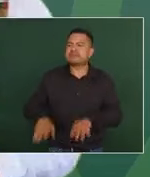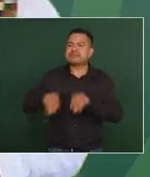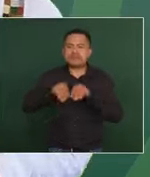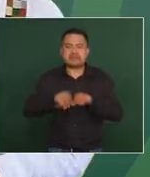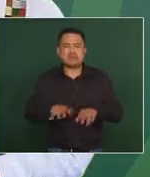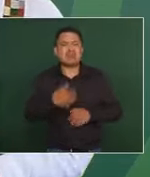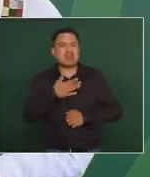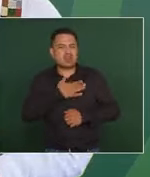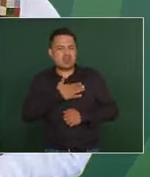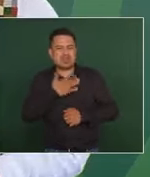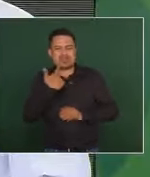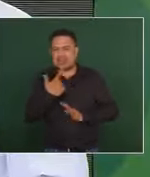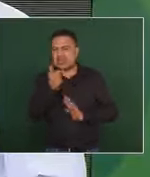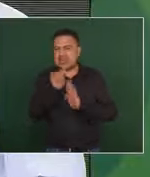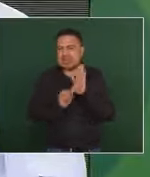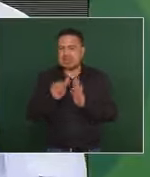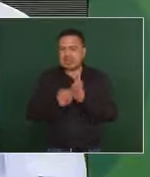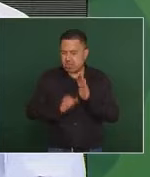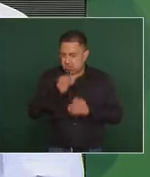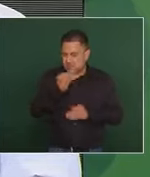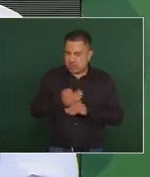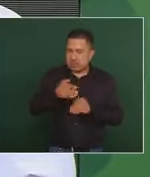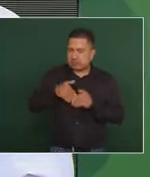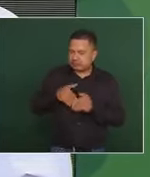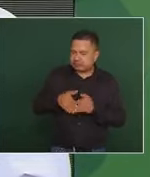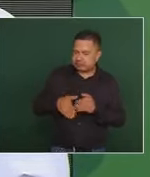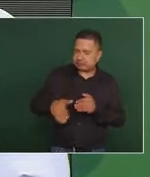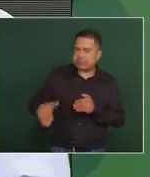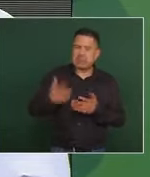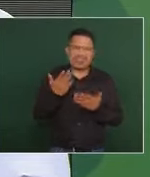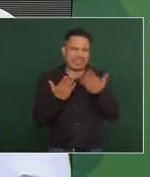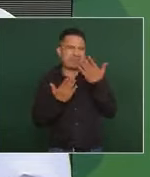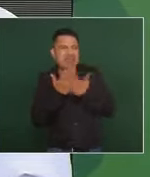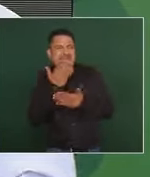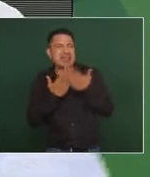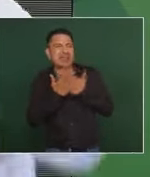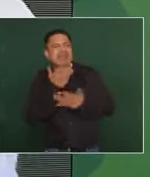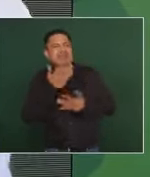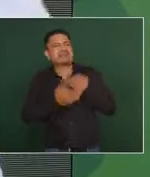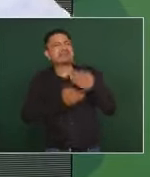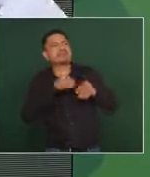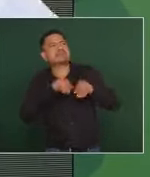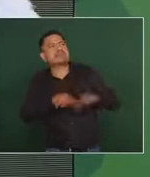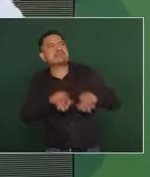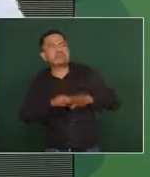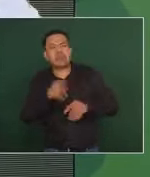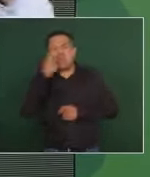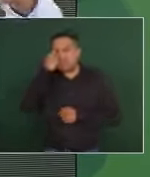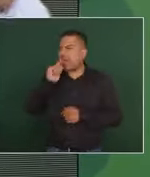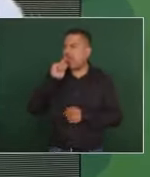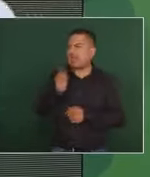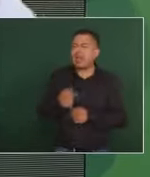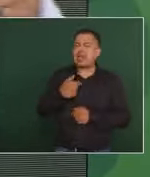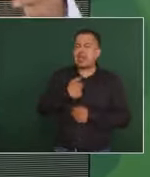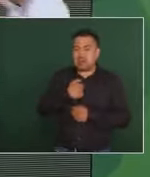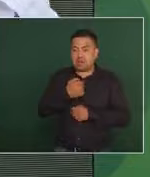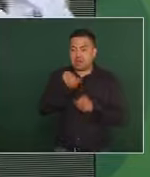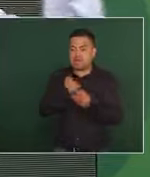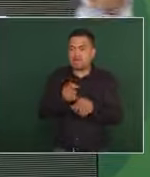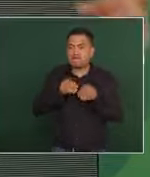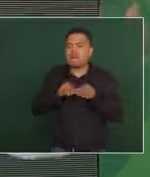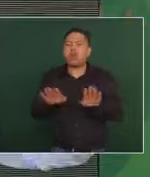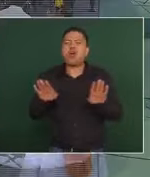Me voy a dedicar estos 7 meses que me quedan en las mañaneras para informar